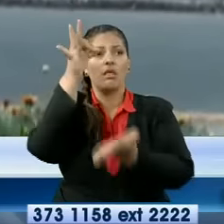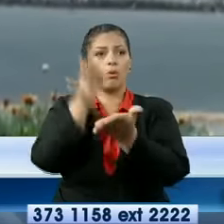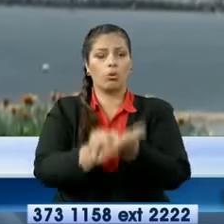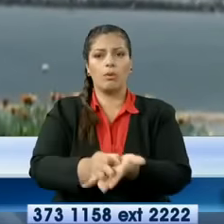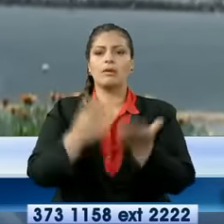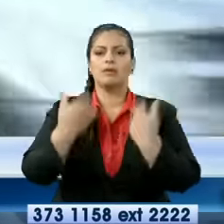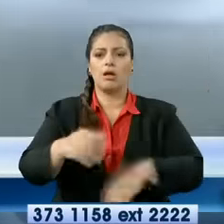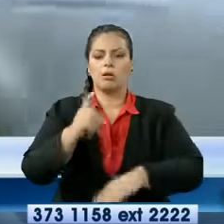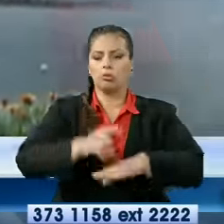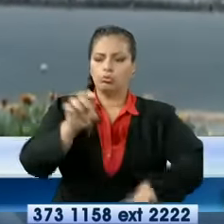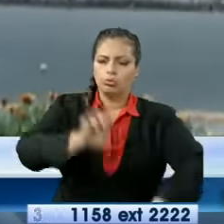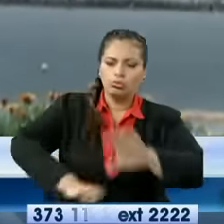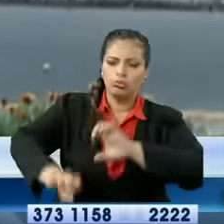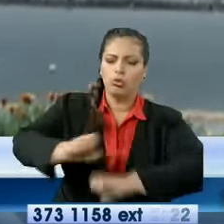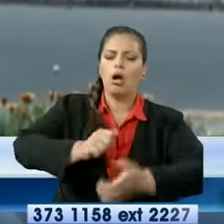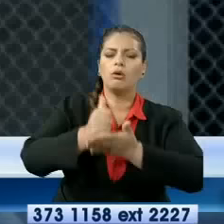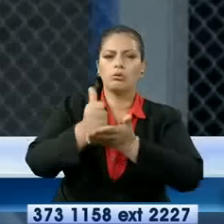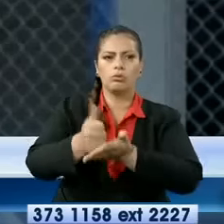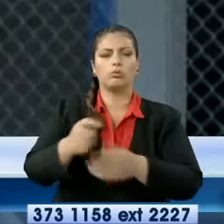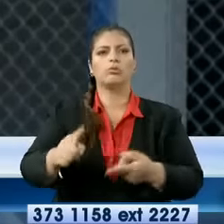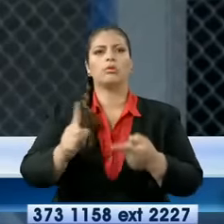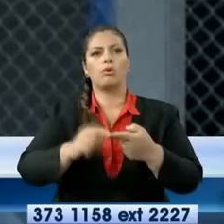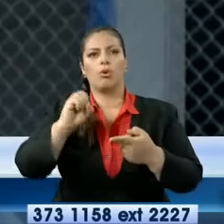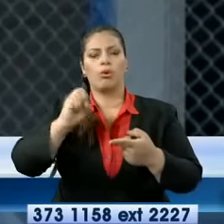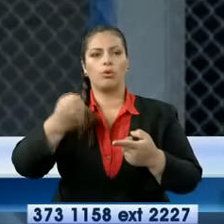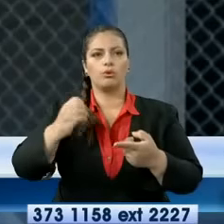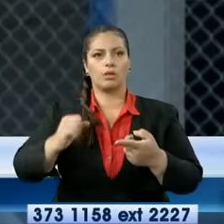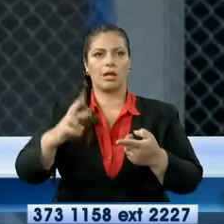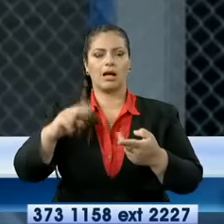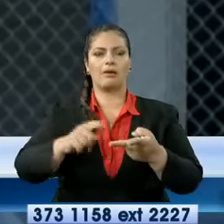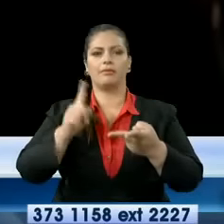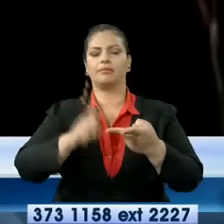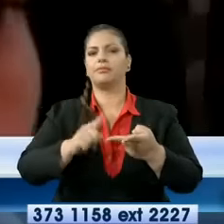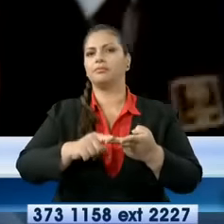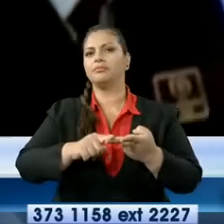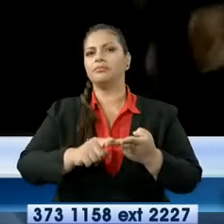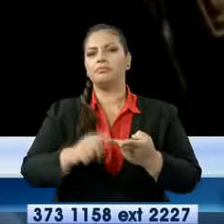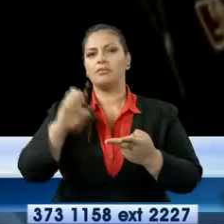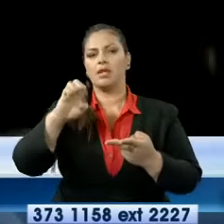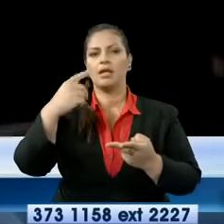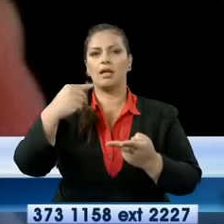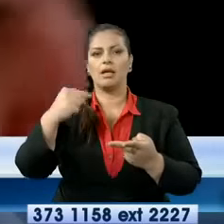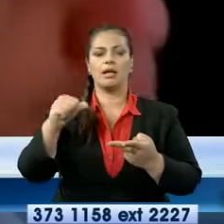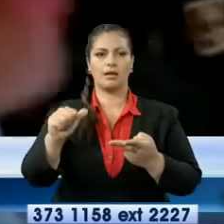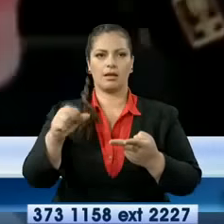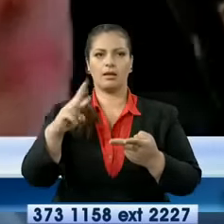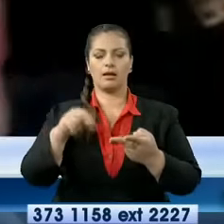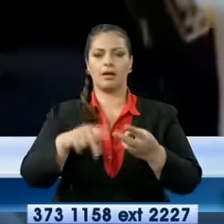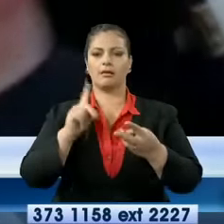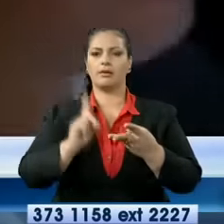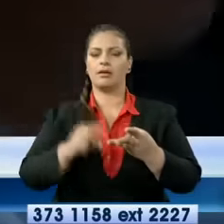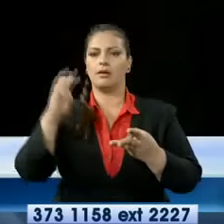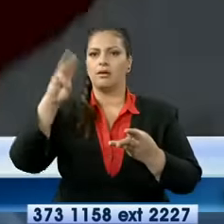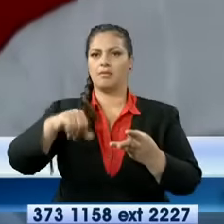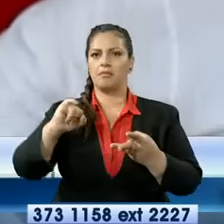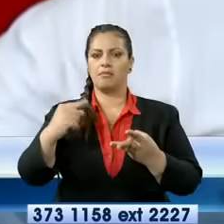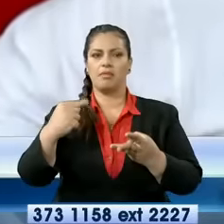estables. Ellos son el capitán Oscar Abad, sargento Ángel Chafla, los cabos Edgar Chango y Orlando Yupangui y el soldado Miguel